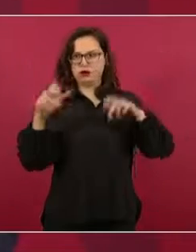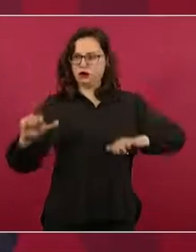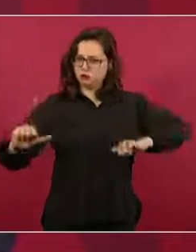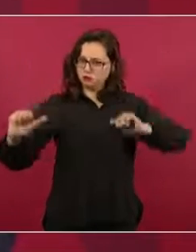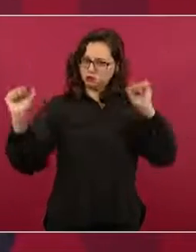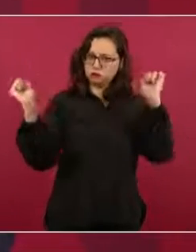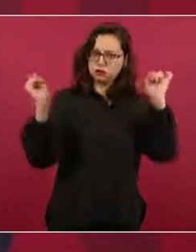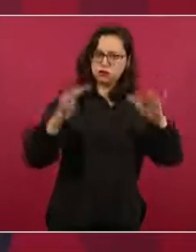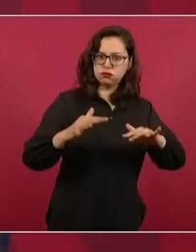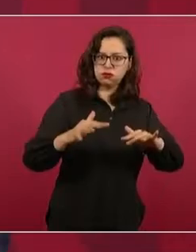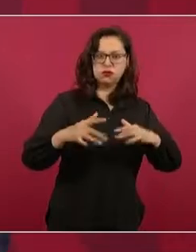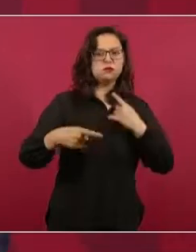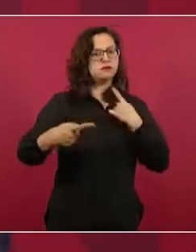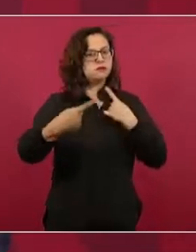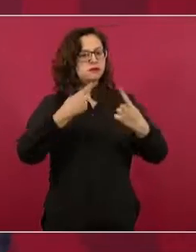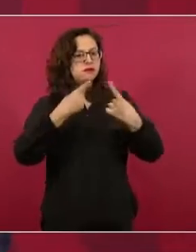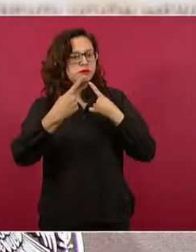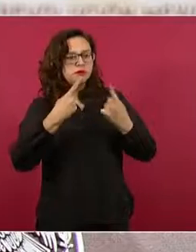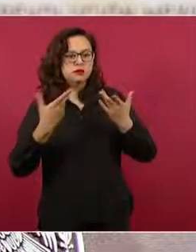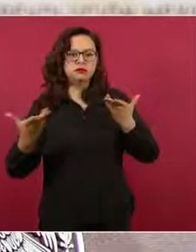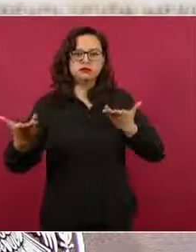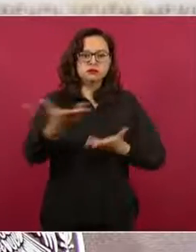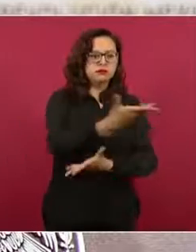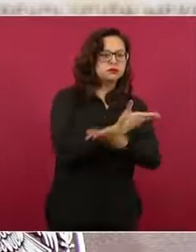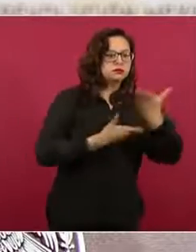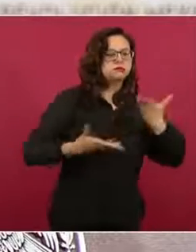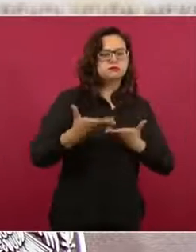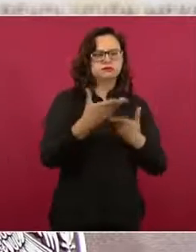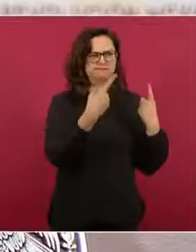aceptar nuestras diferencias,